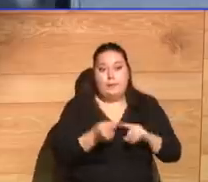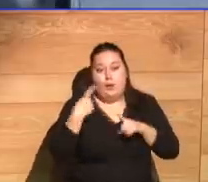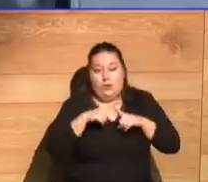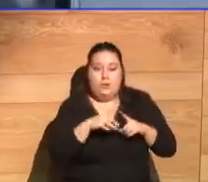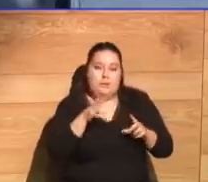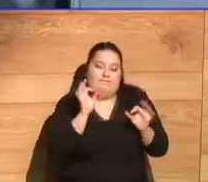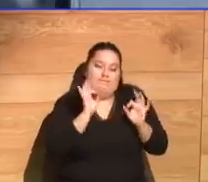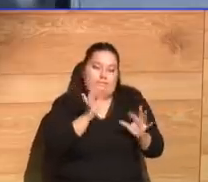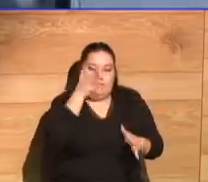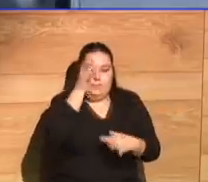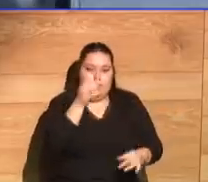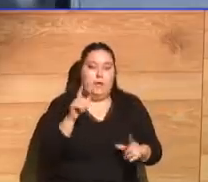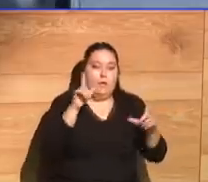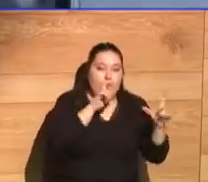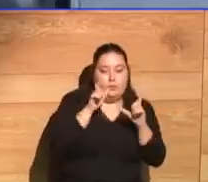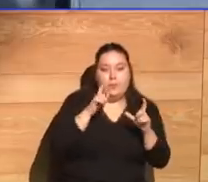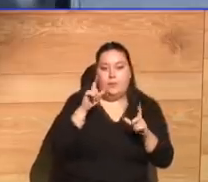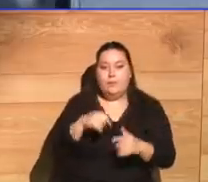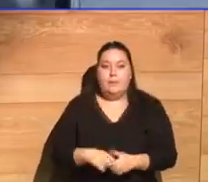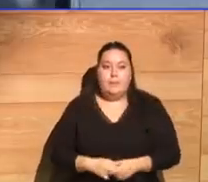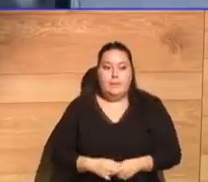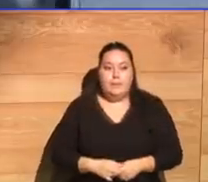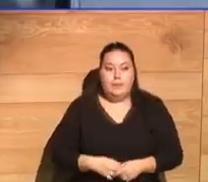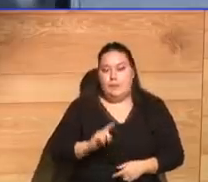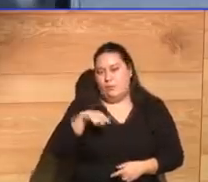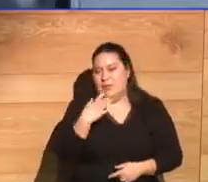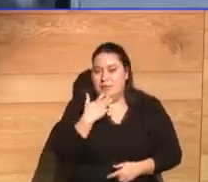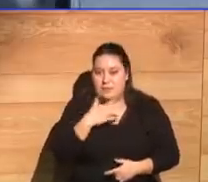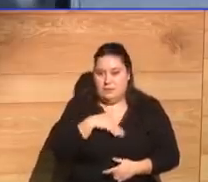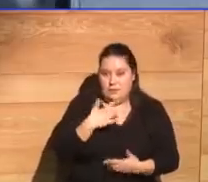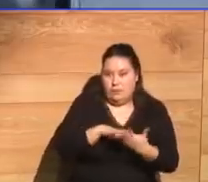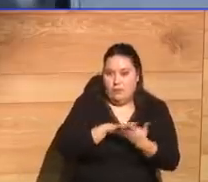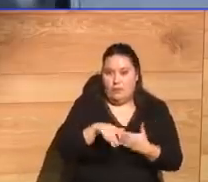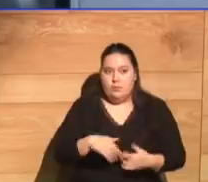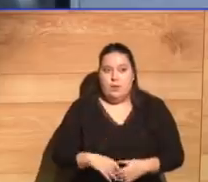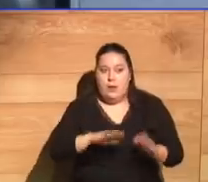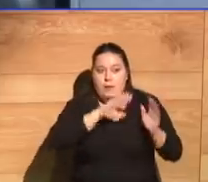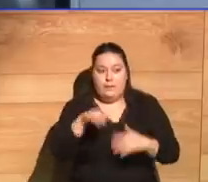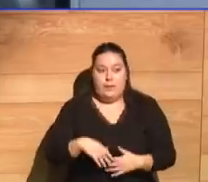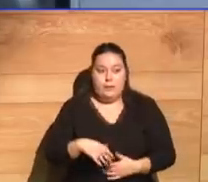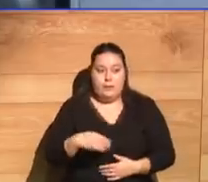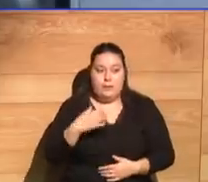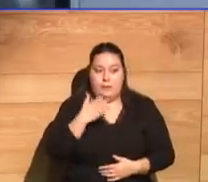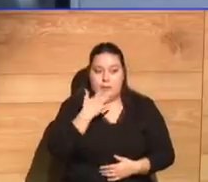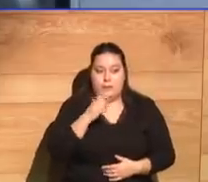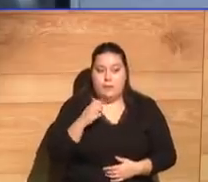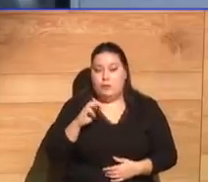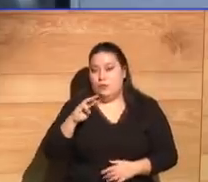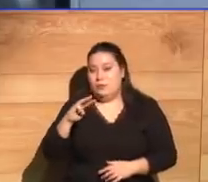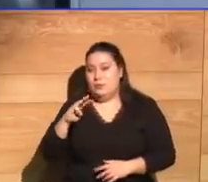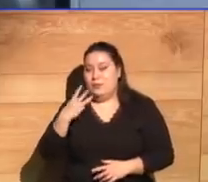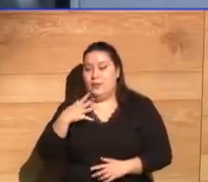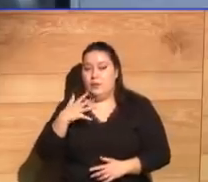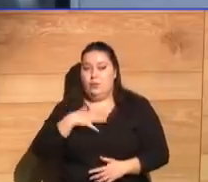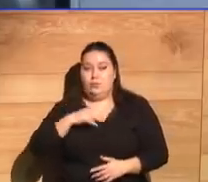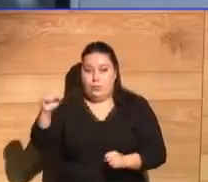buscaba, que era distinto tanto fotográfica como tonalmente. Si queréis, ahora hablamos un segundo de eso. Al fin y al cabo, incluso si hacemos un tercero, tiene sentido que